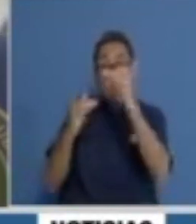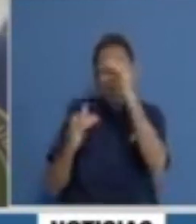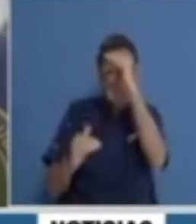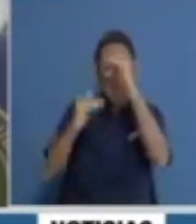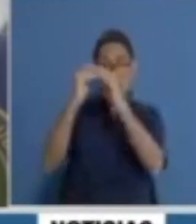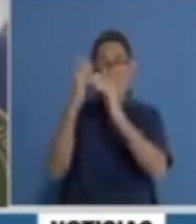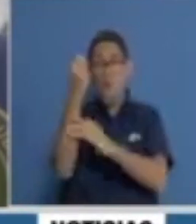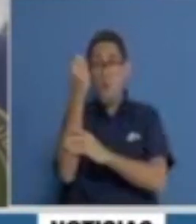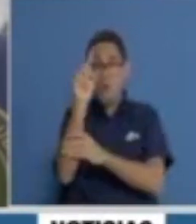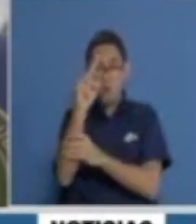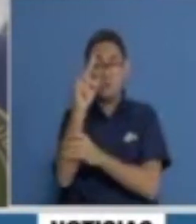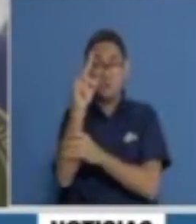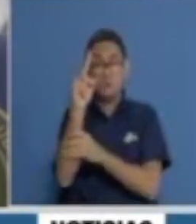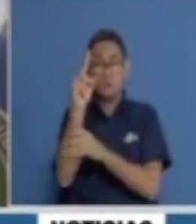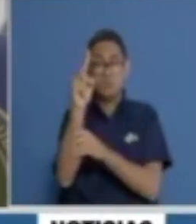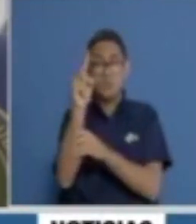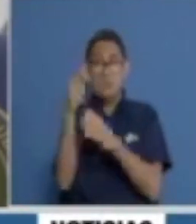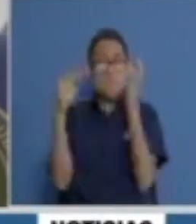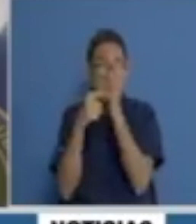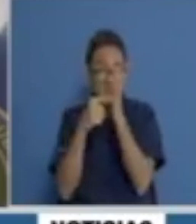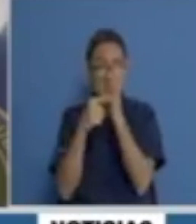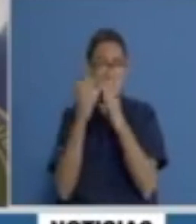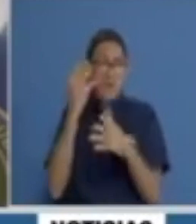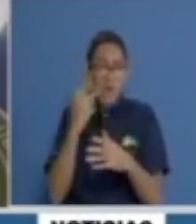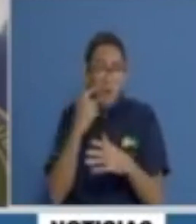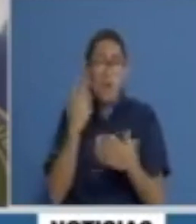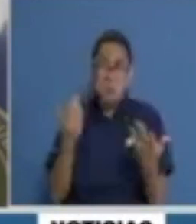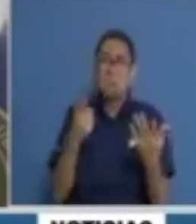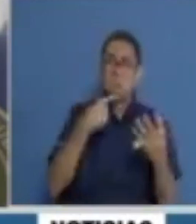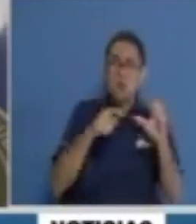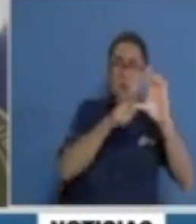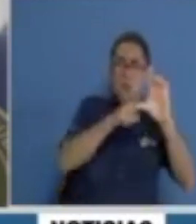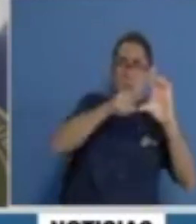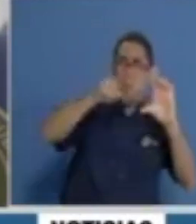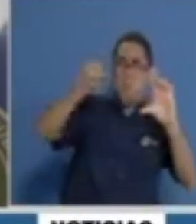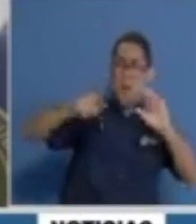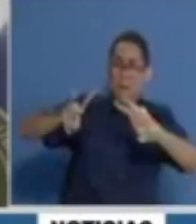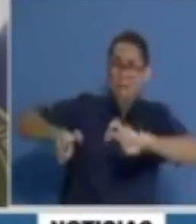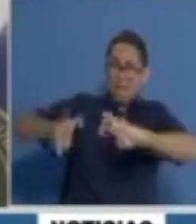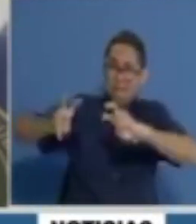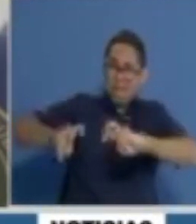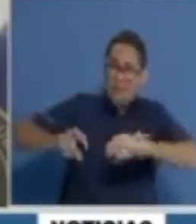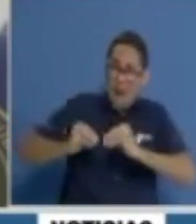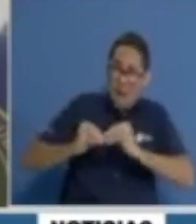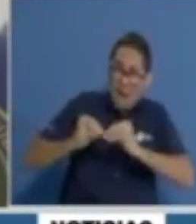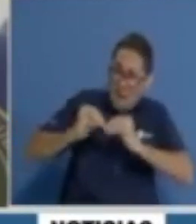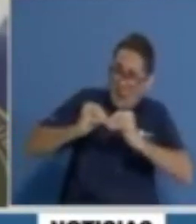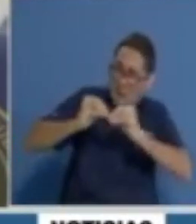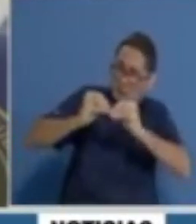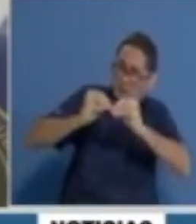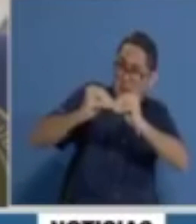menos 11.000 pruebas por día, se ha mantenido en esa